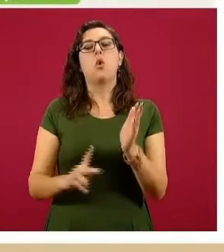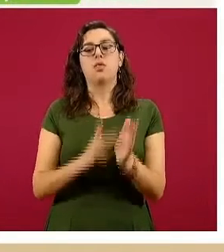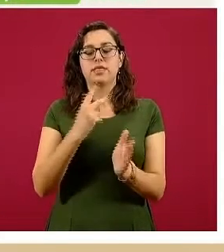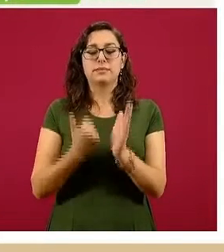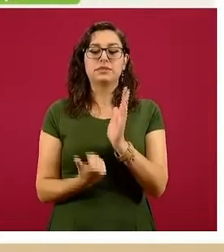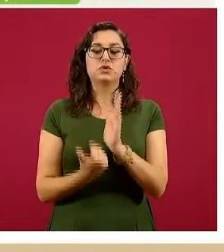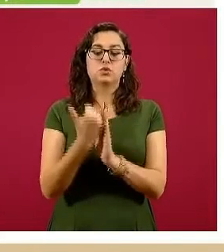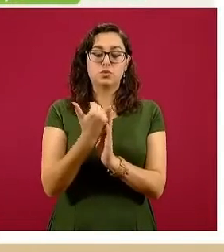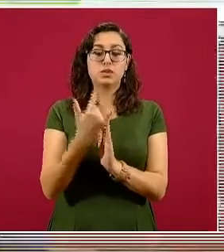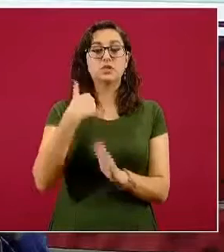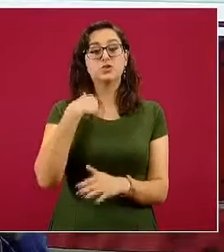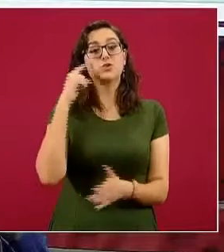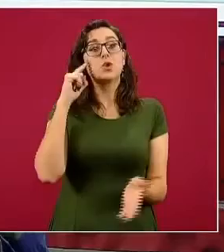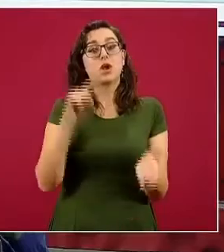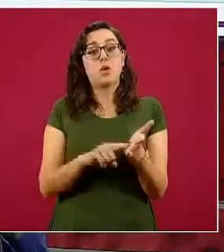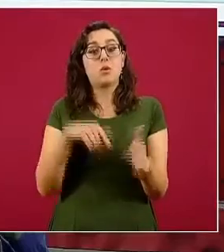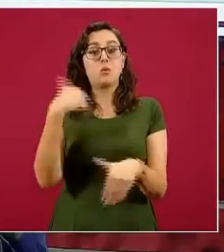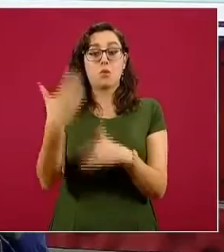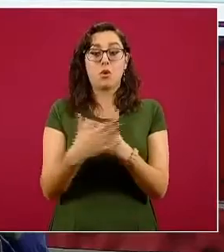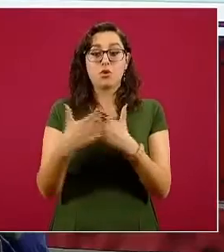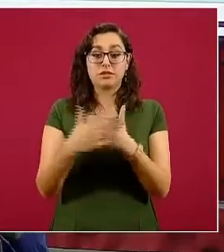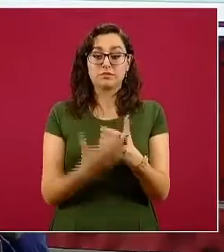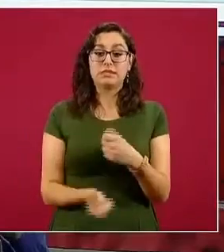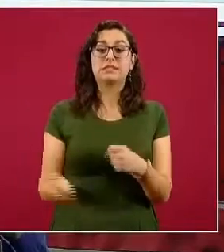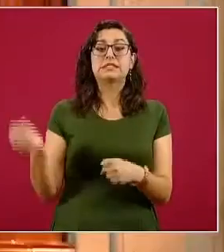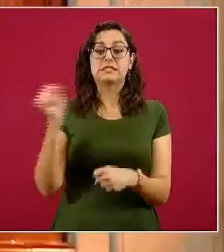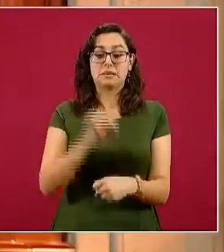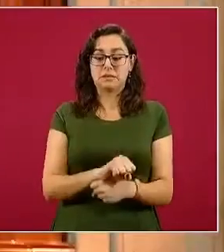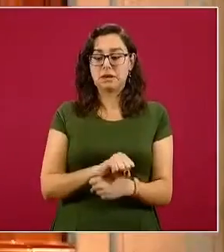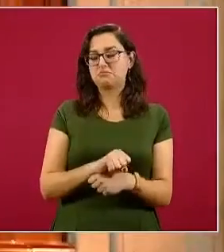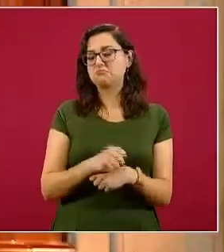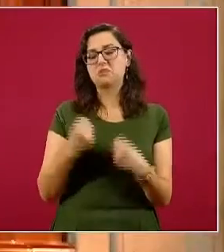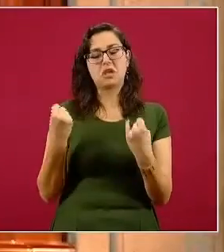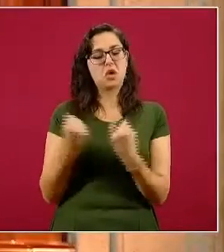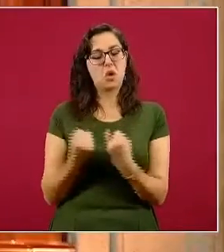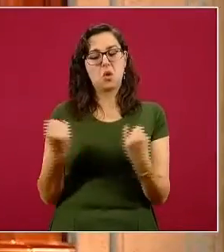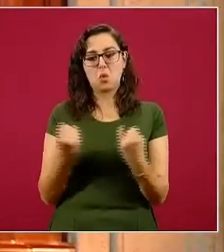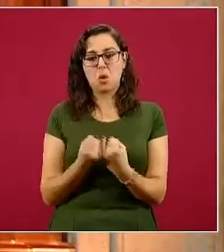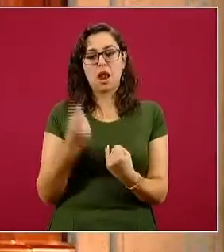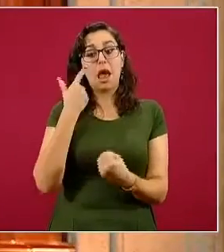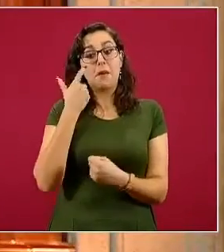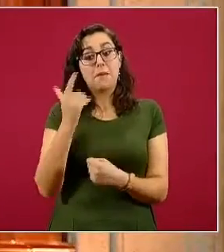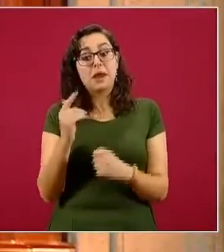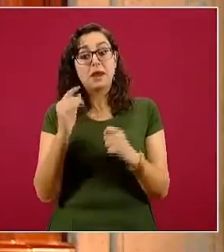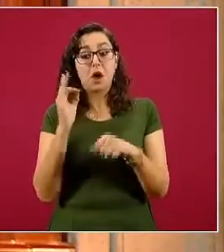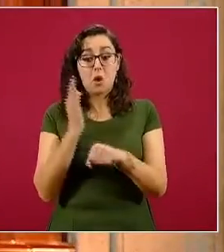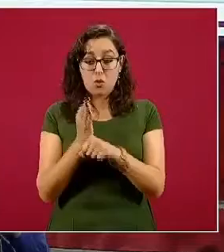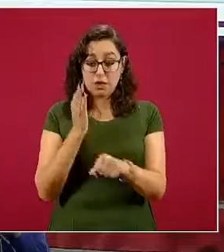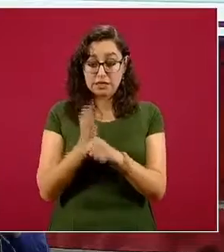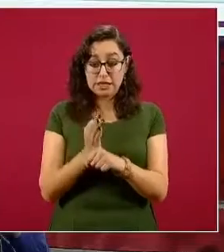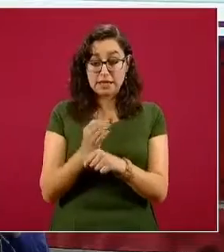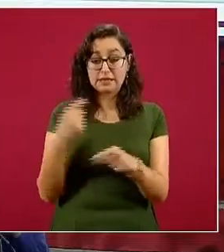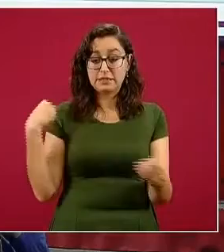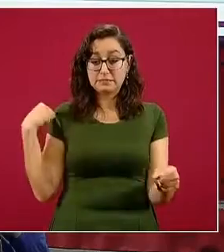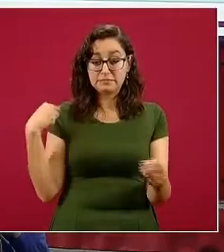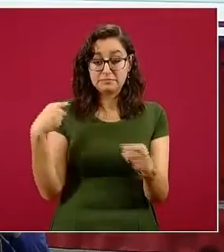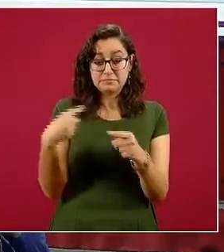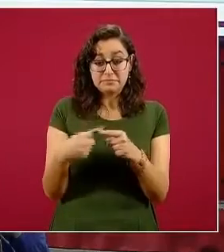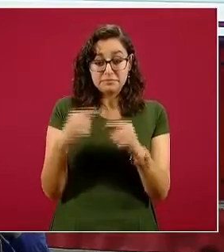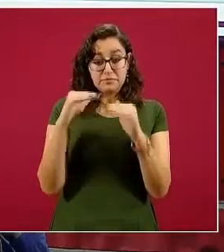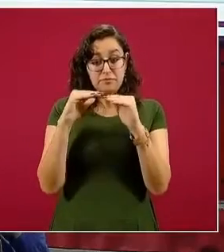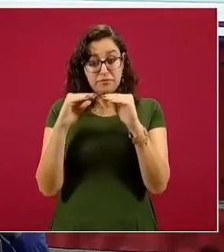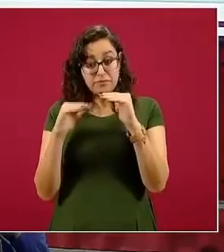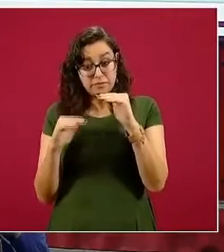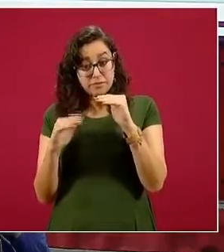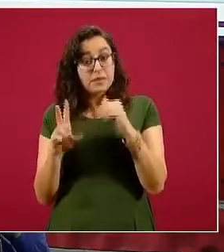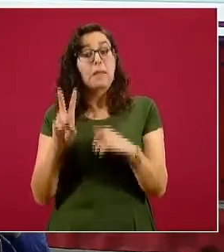la próxima semana estaremos viendo exactamente si este piquito que vemos en los últimos días pudiera